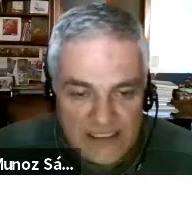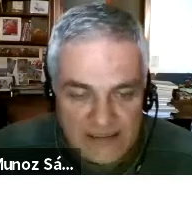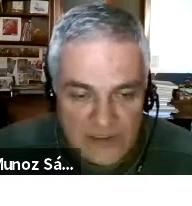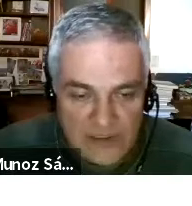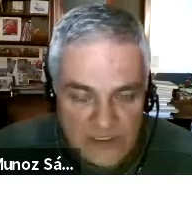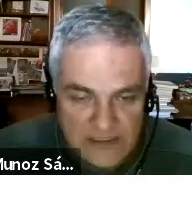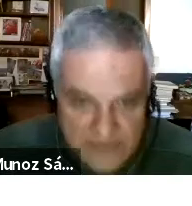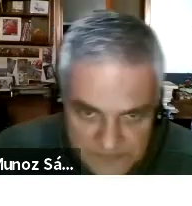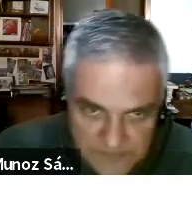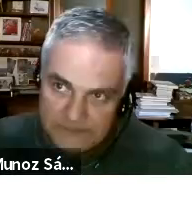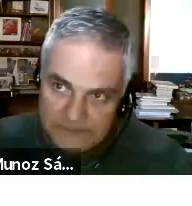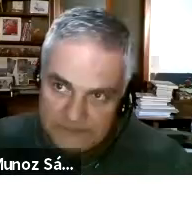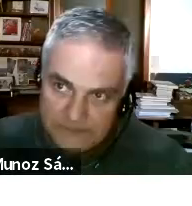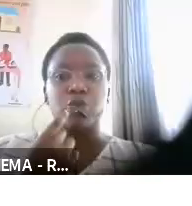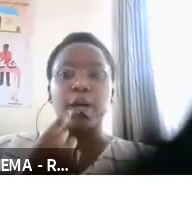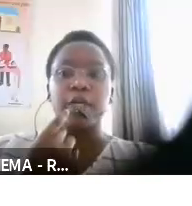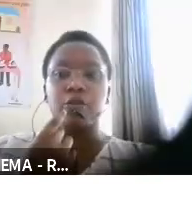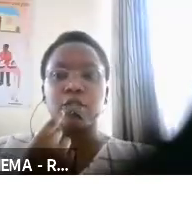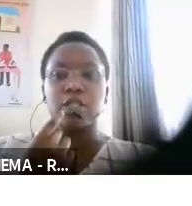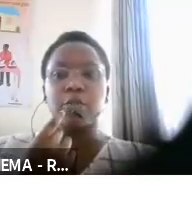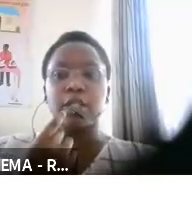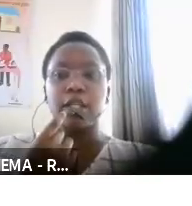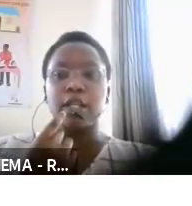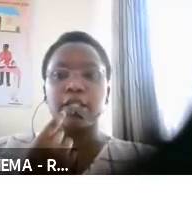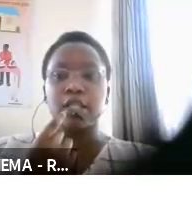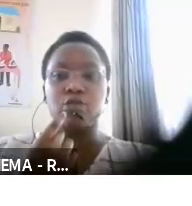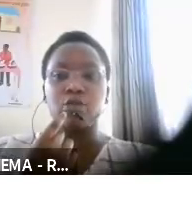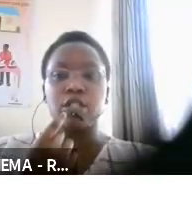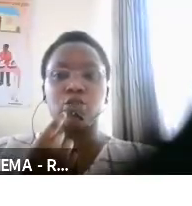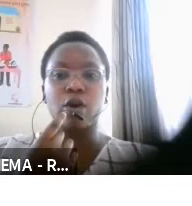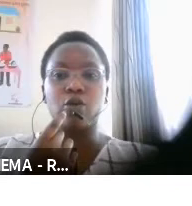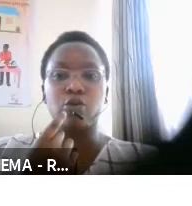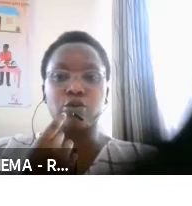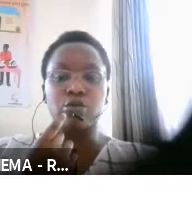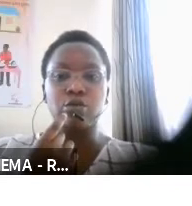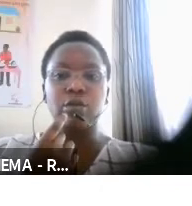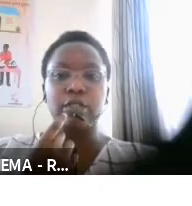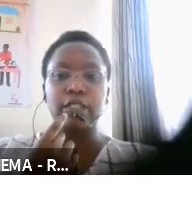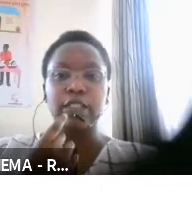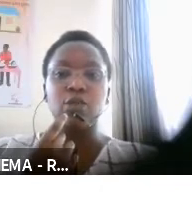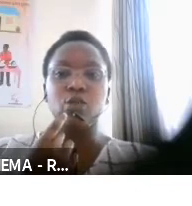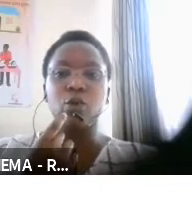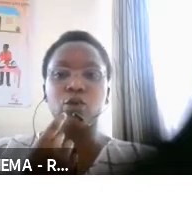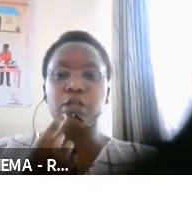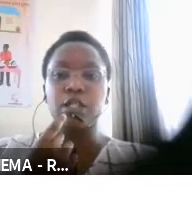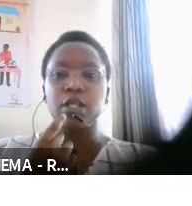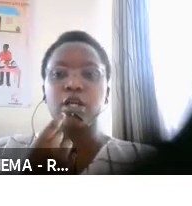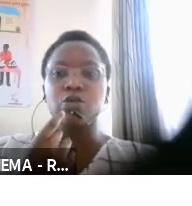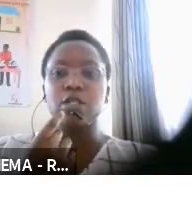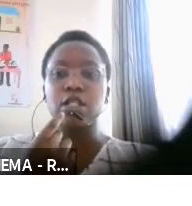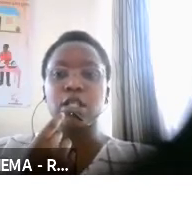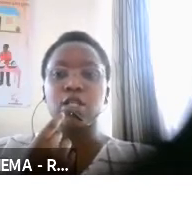futuras generaciones. duhurijwe hamwe munsi y'ibendera ridasanzwe ryitwa ubuntu, ndi kuko